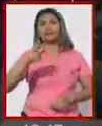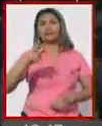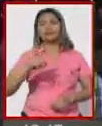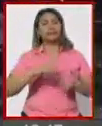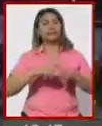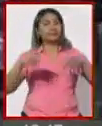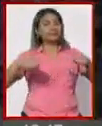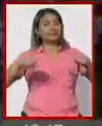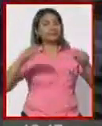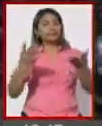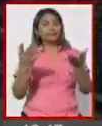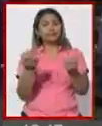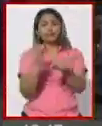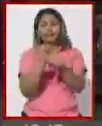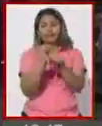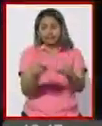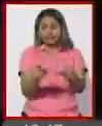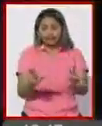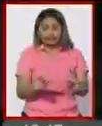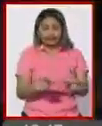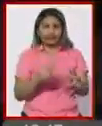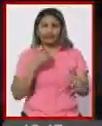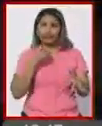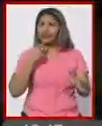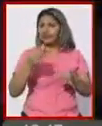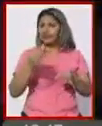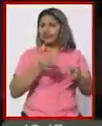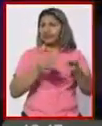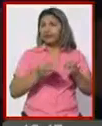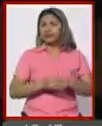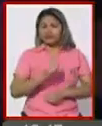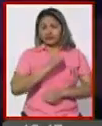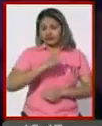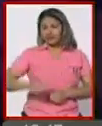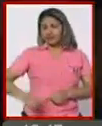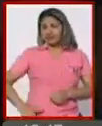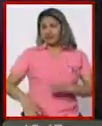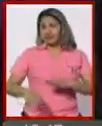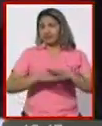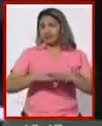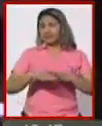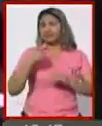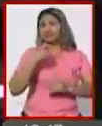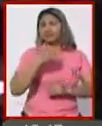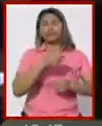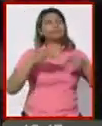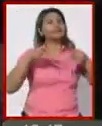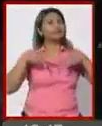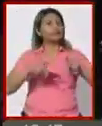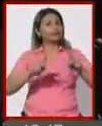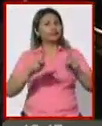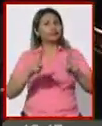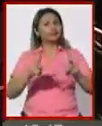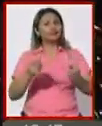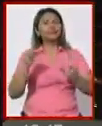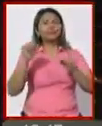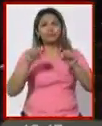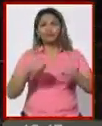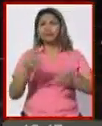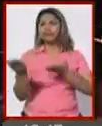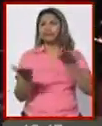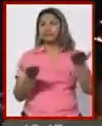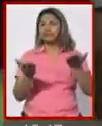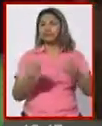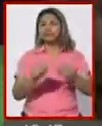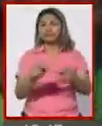los mototaxistas que quieren trabajar en esta zona manifestaron que el subalcalde de este distrito autorizó para que ellos presten servicio en